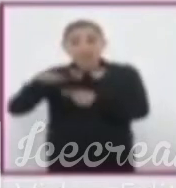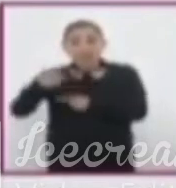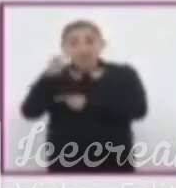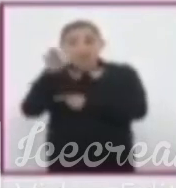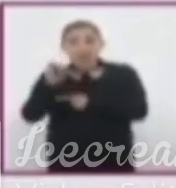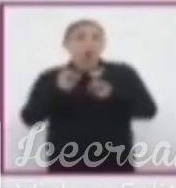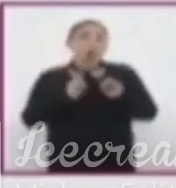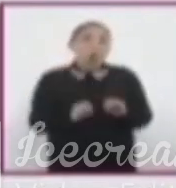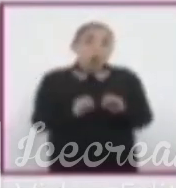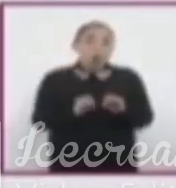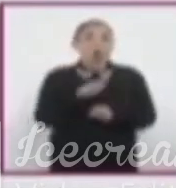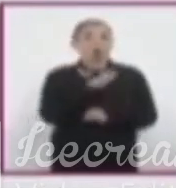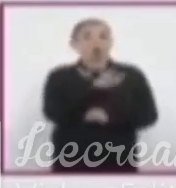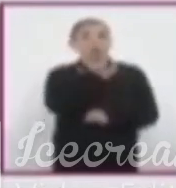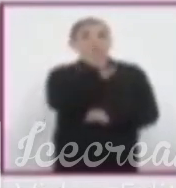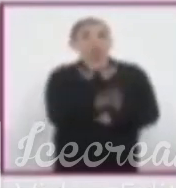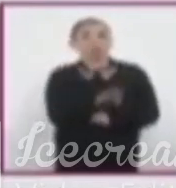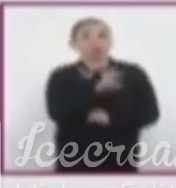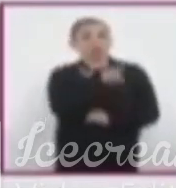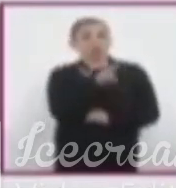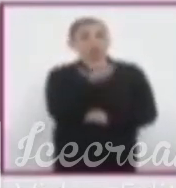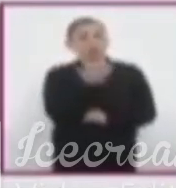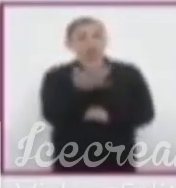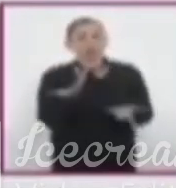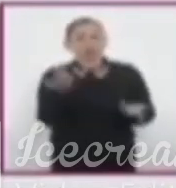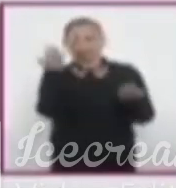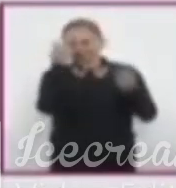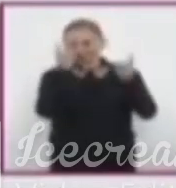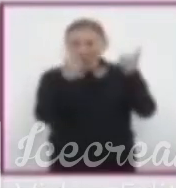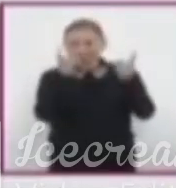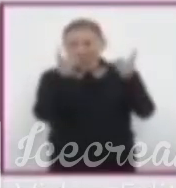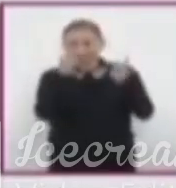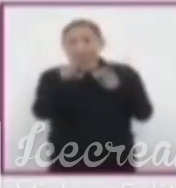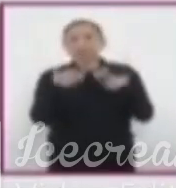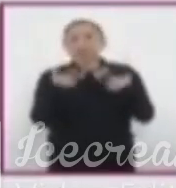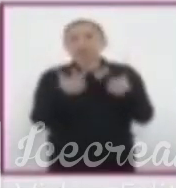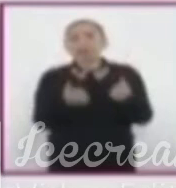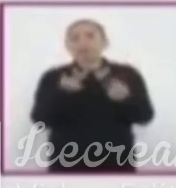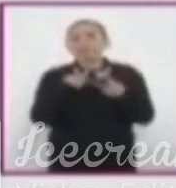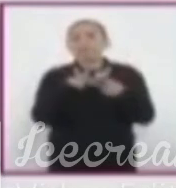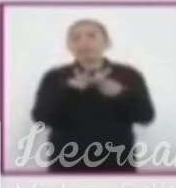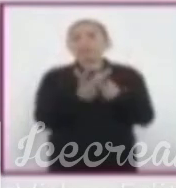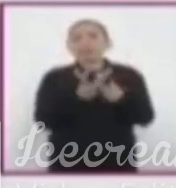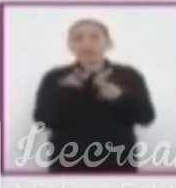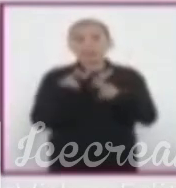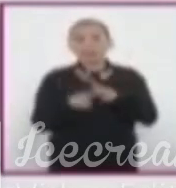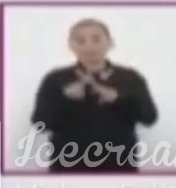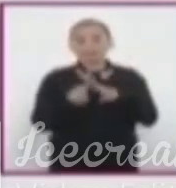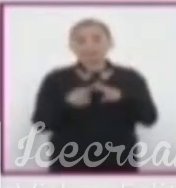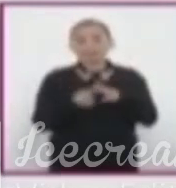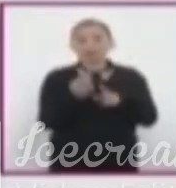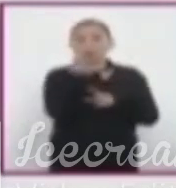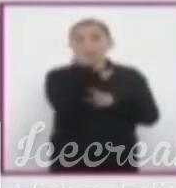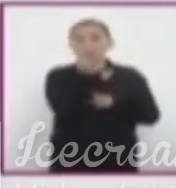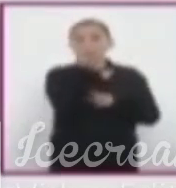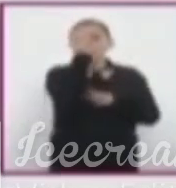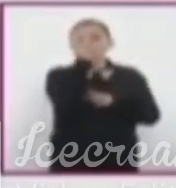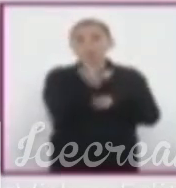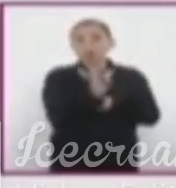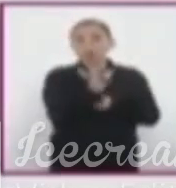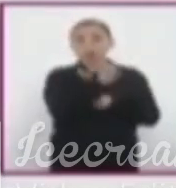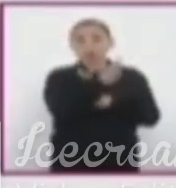el 18%? Una manera de entenderlo es comenzar por calcular el 1%